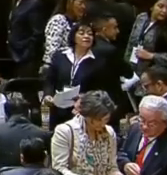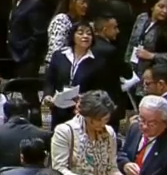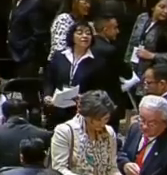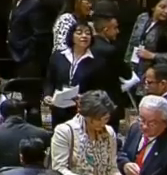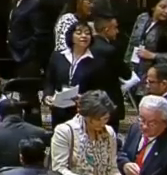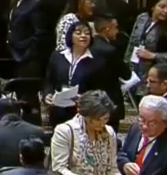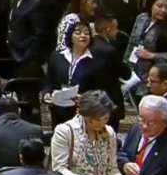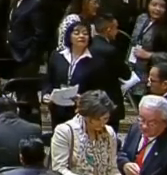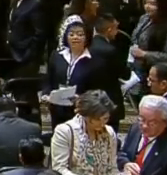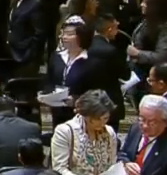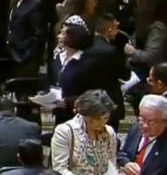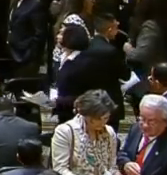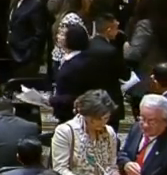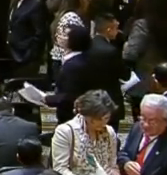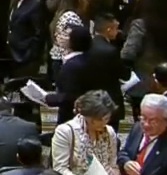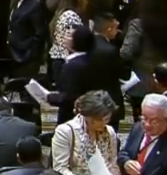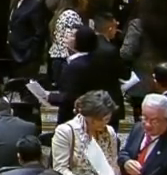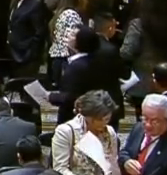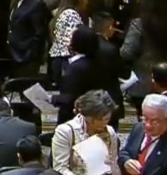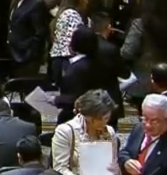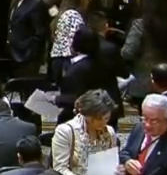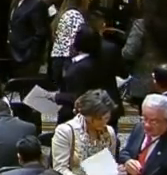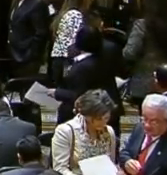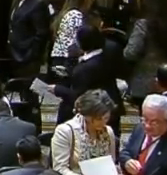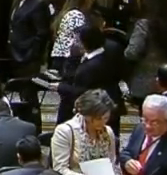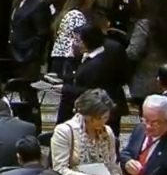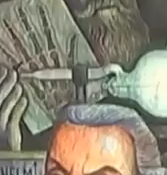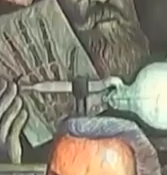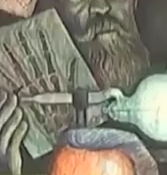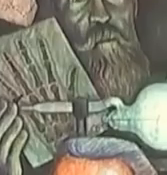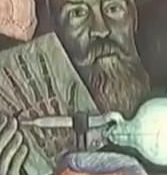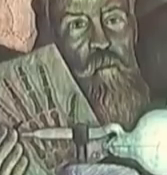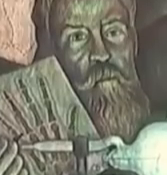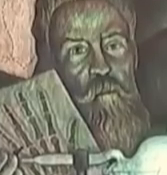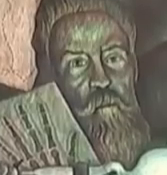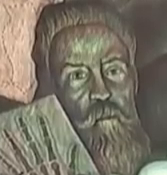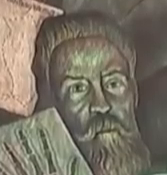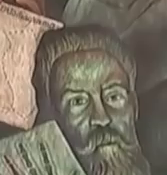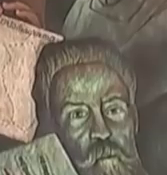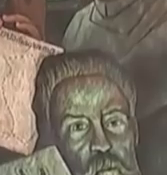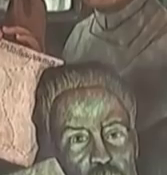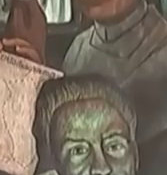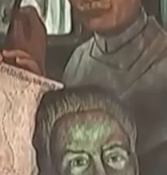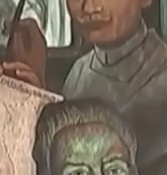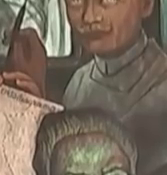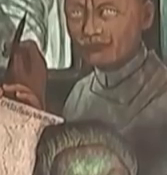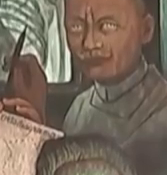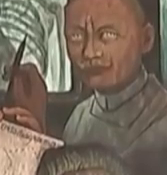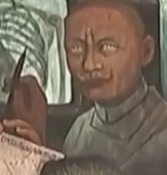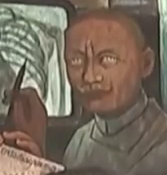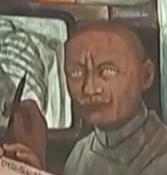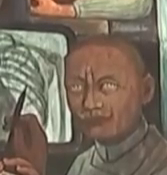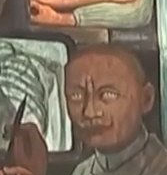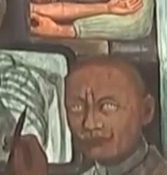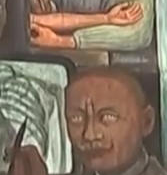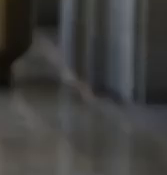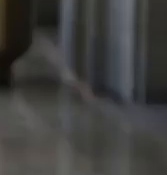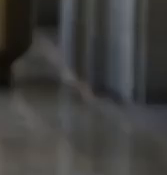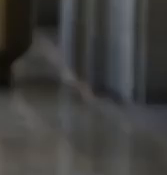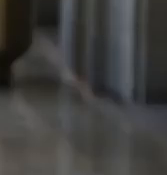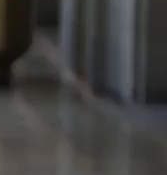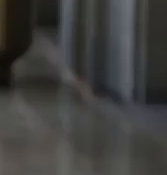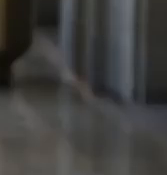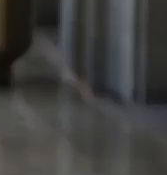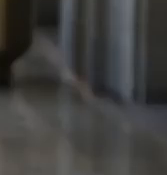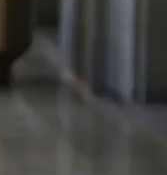acto de conmemoración del Día de la Salud, el primer mandatario destacó que se busca garantizar el derecho a la salud, sin hacer caso a